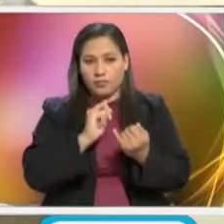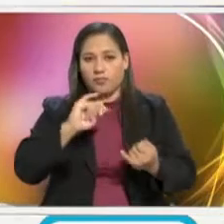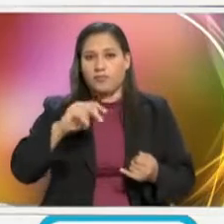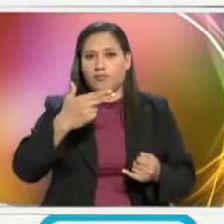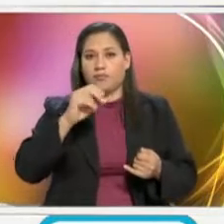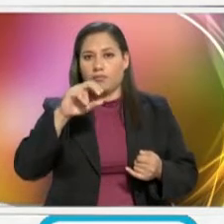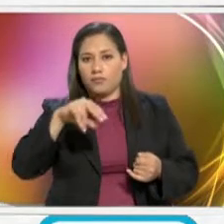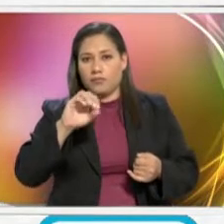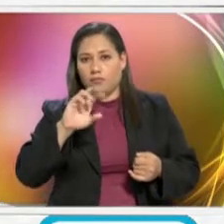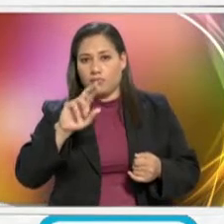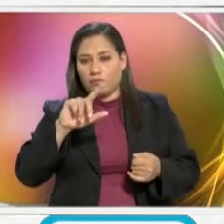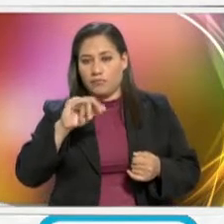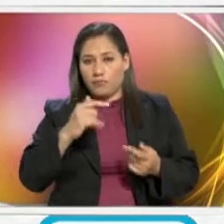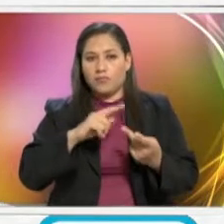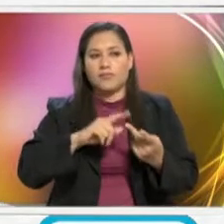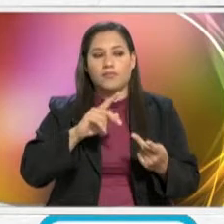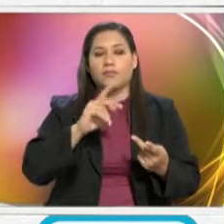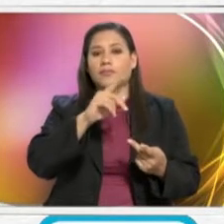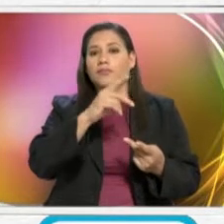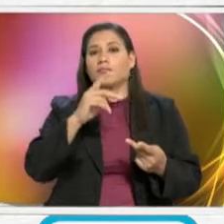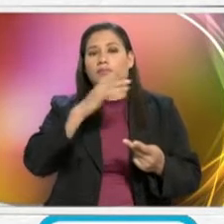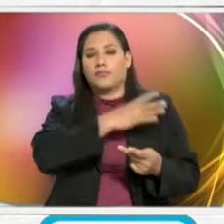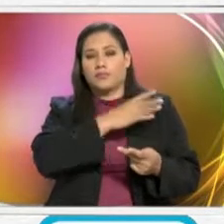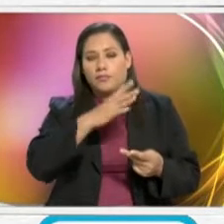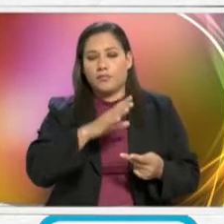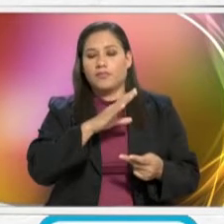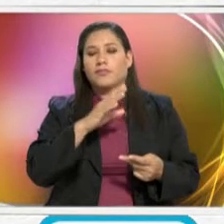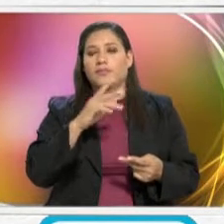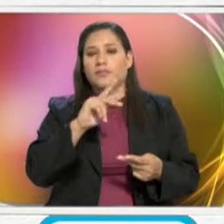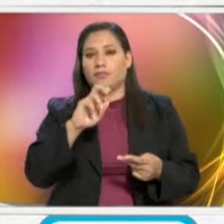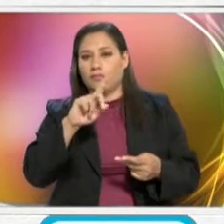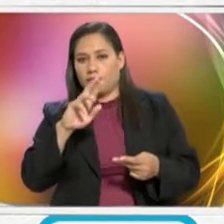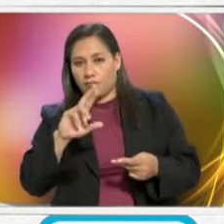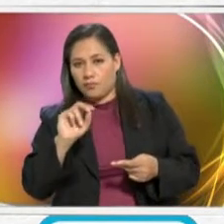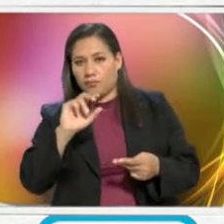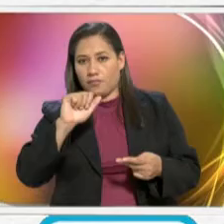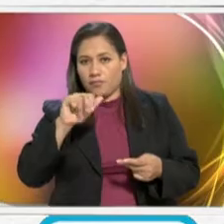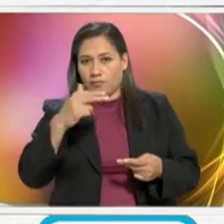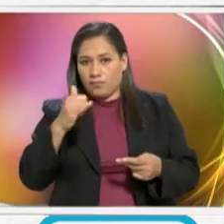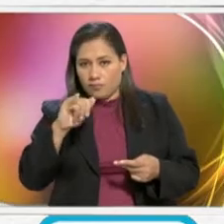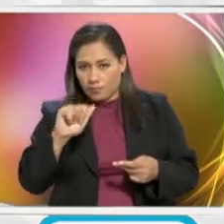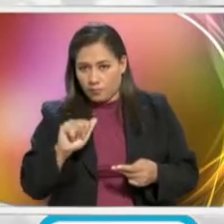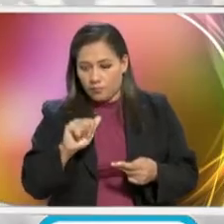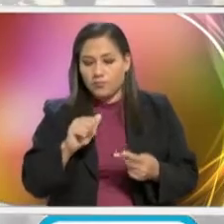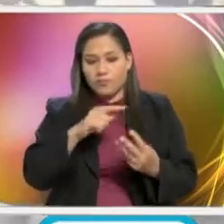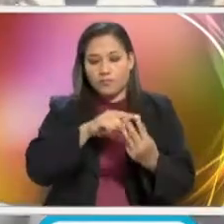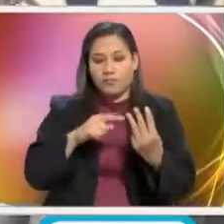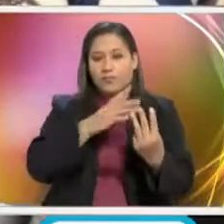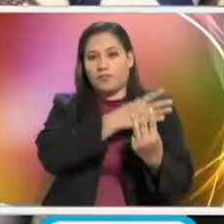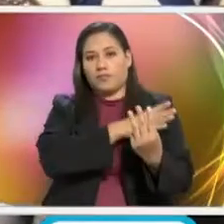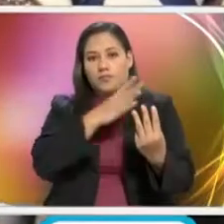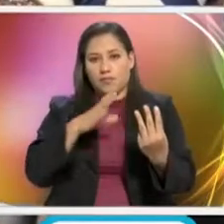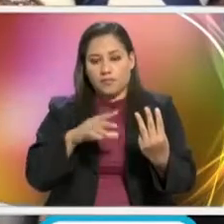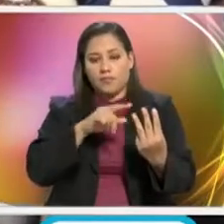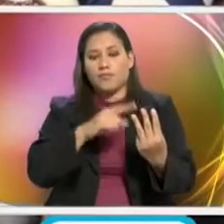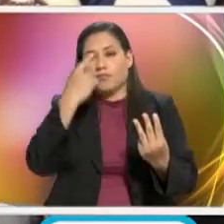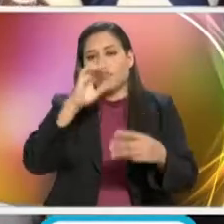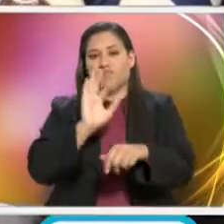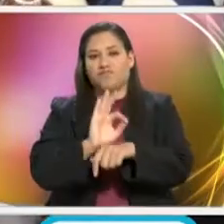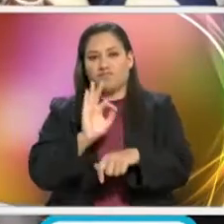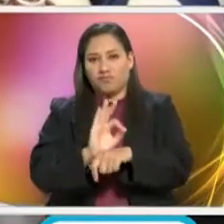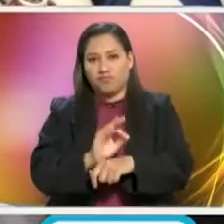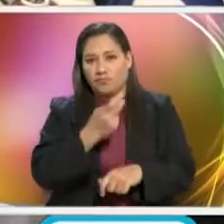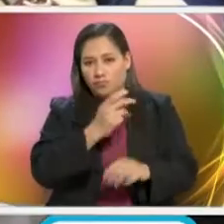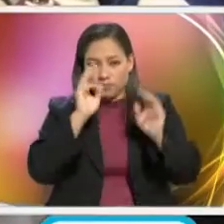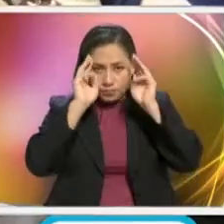O'Reilly y el general Pedro María Anaya, para recrear esta arenga que hacen estos generales a los mexicanos a defender